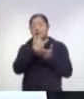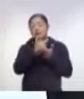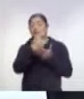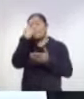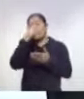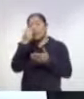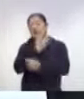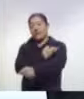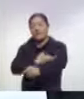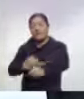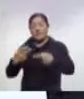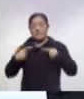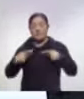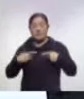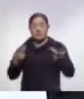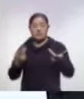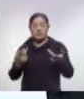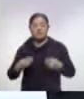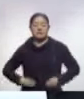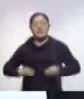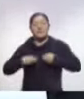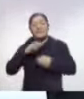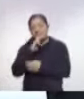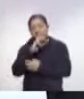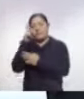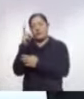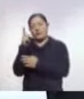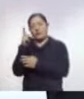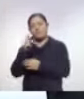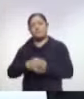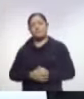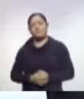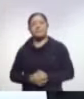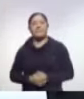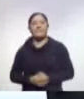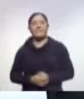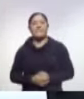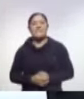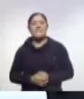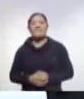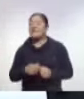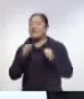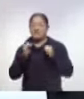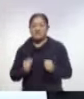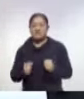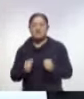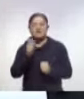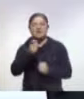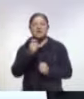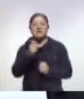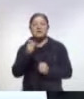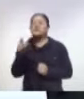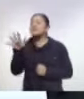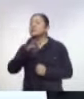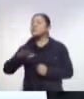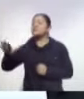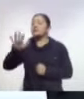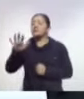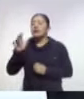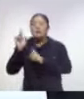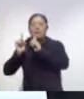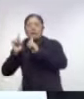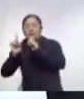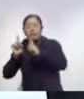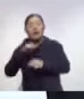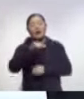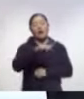en esta parte del crecimiento económico, sin duda alguna tiene que ver la certidumbre y la confianza que